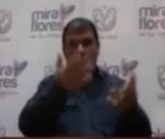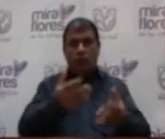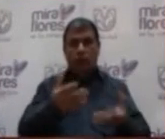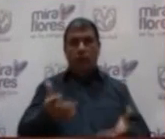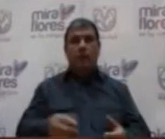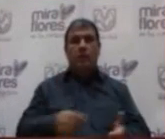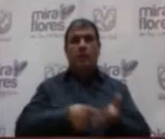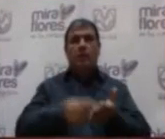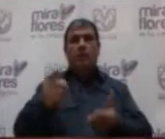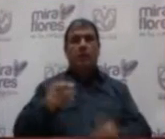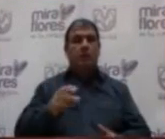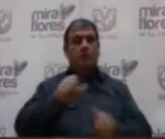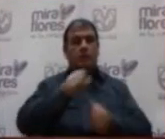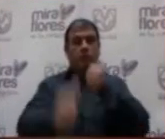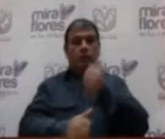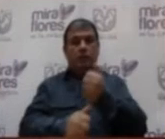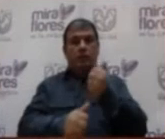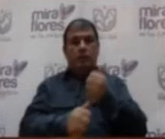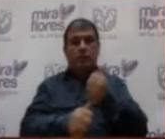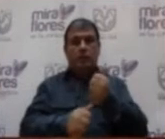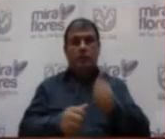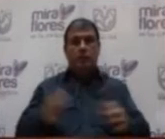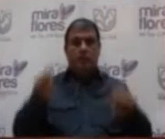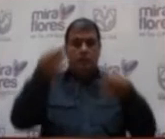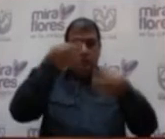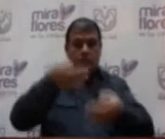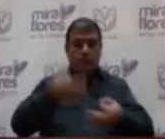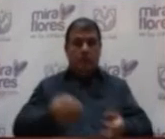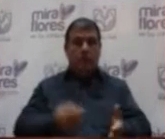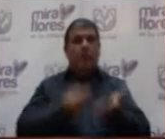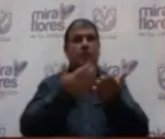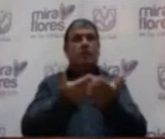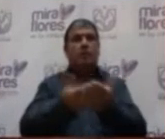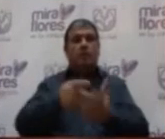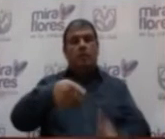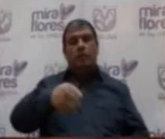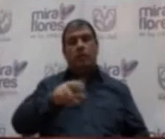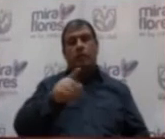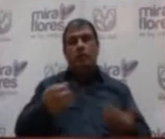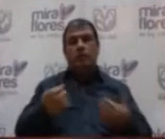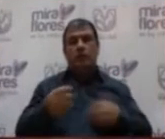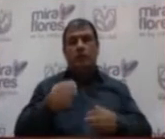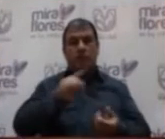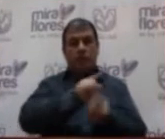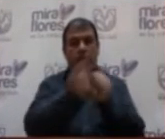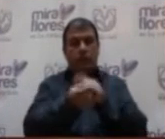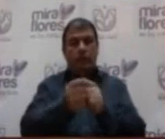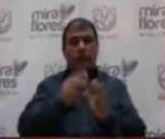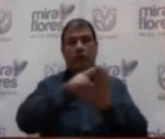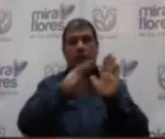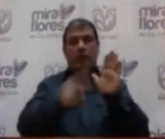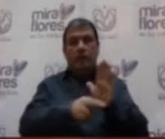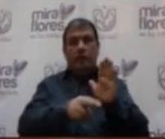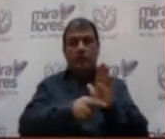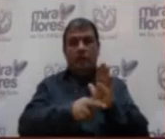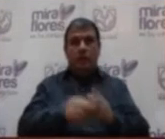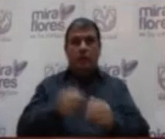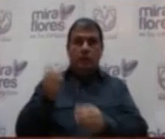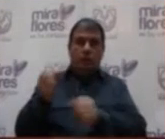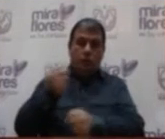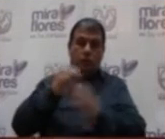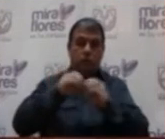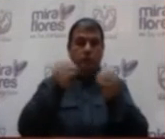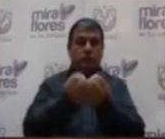remitido por la Subgerencia de Racionalización y Estadísticas presentando la propuesta de una modificación del Reglamento de Organización y Funciones.